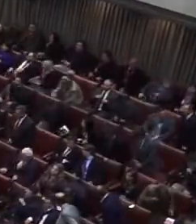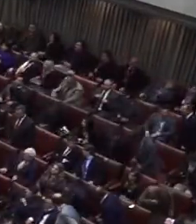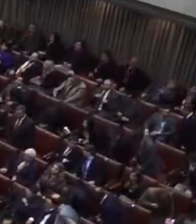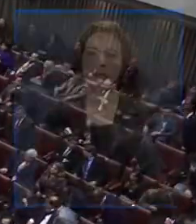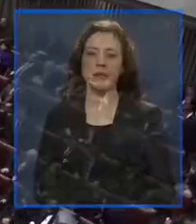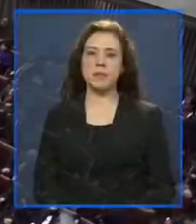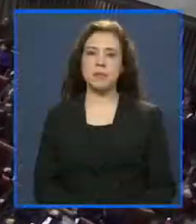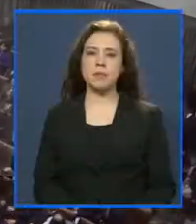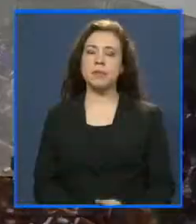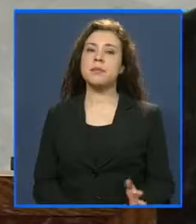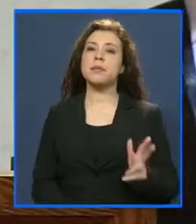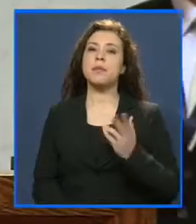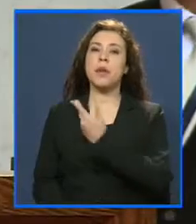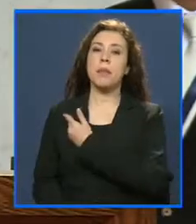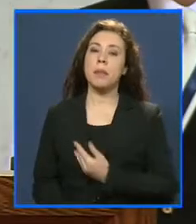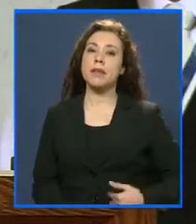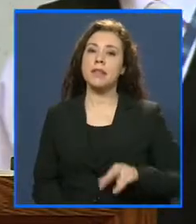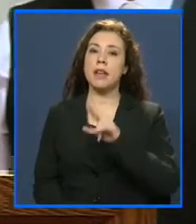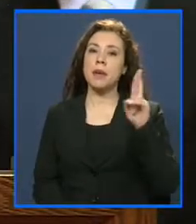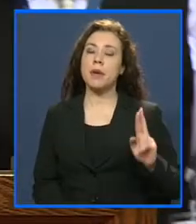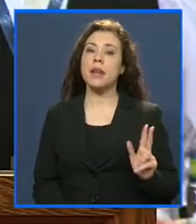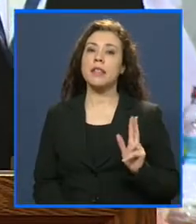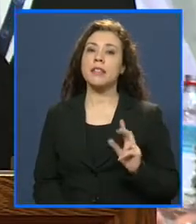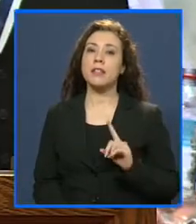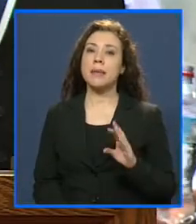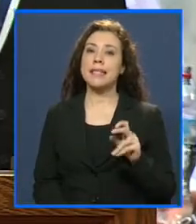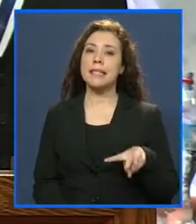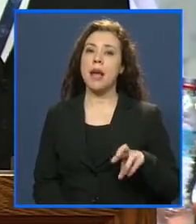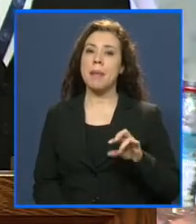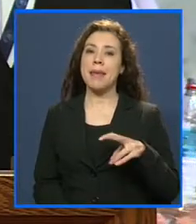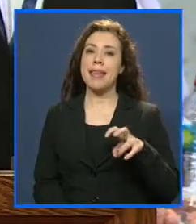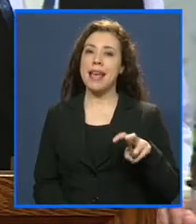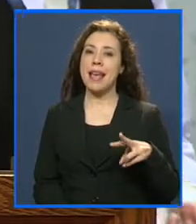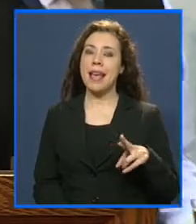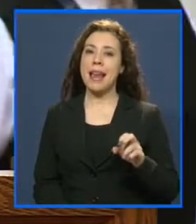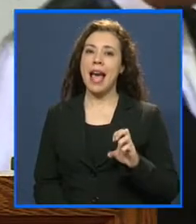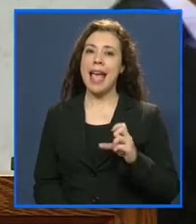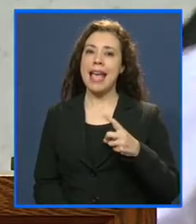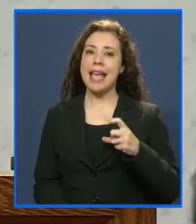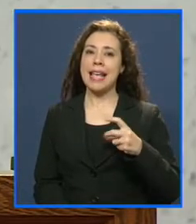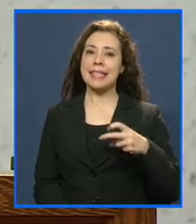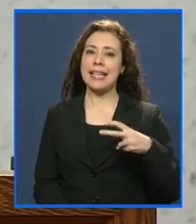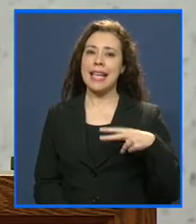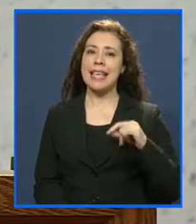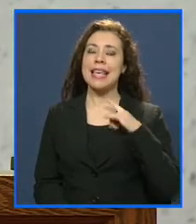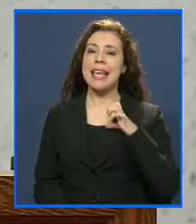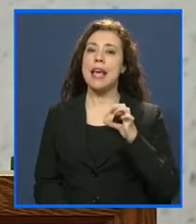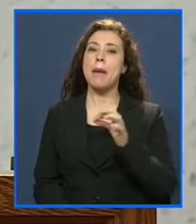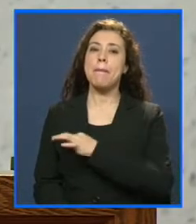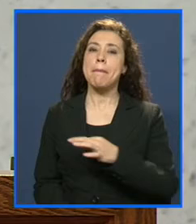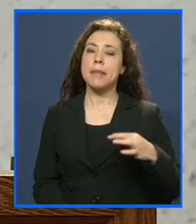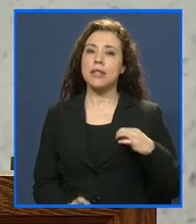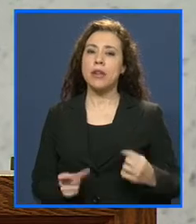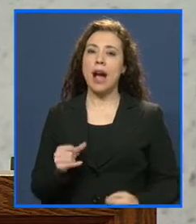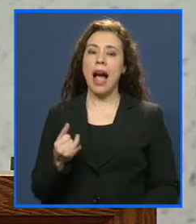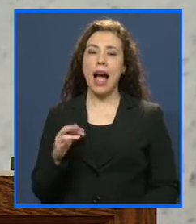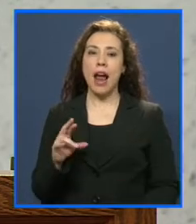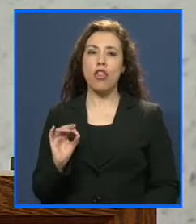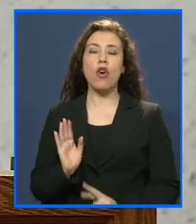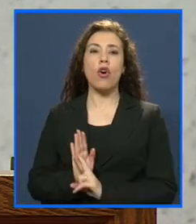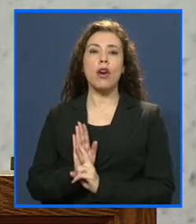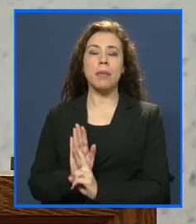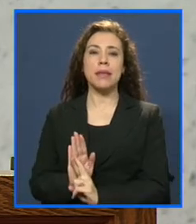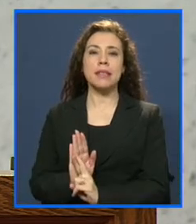excelentísimo señor presidente de la república don sebastián piñera echenique señor ministro sergio muñoz bajad o representante